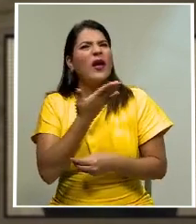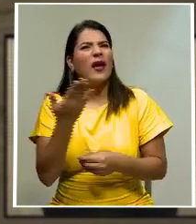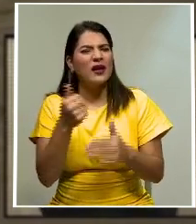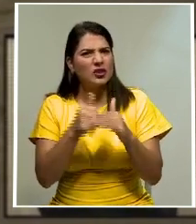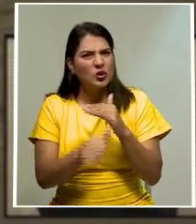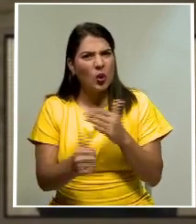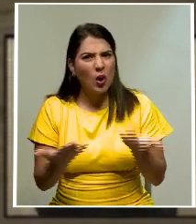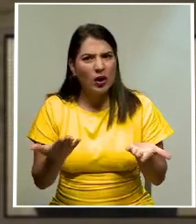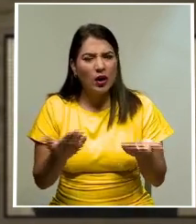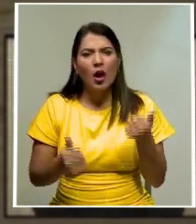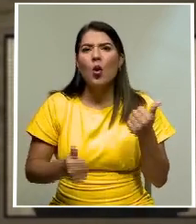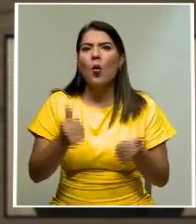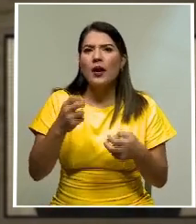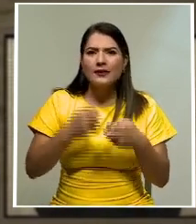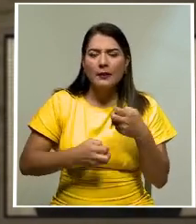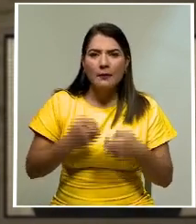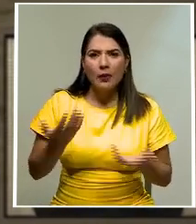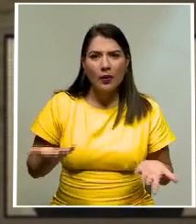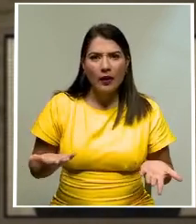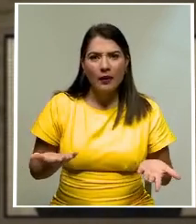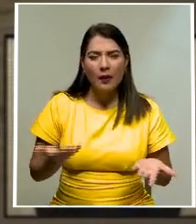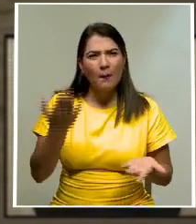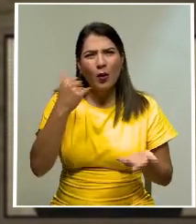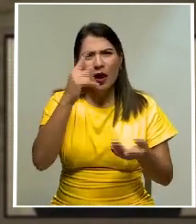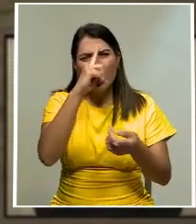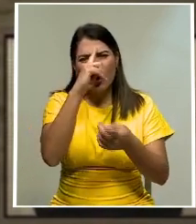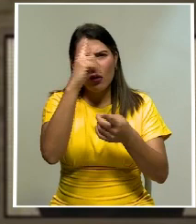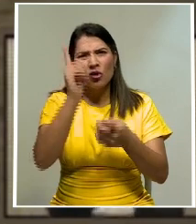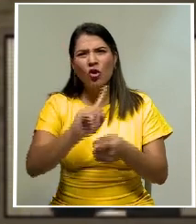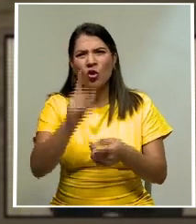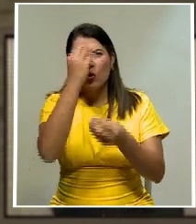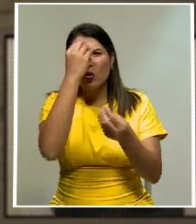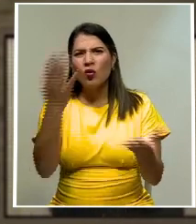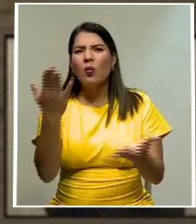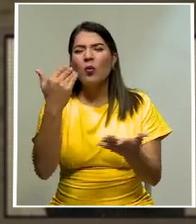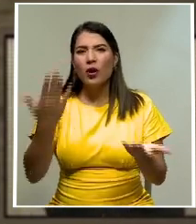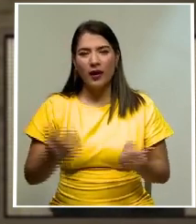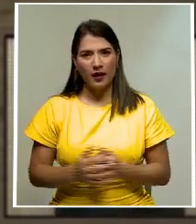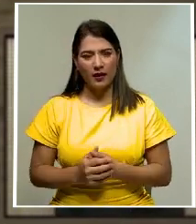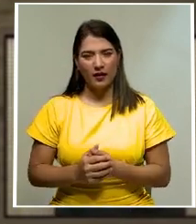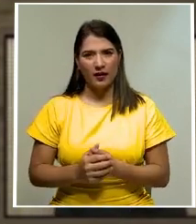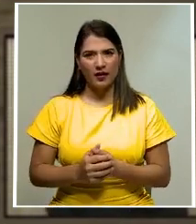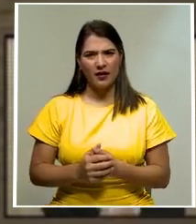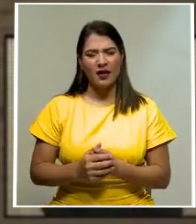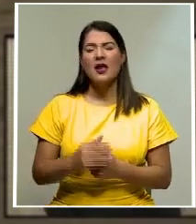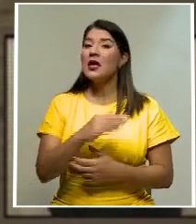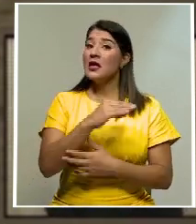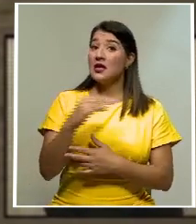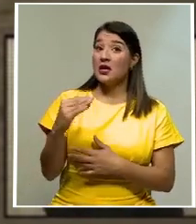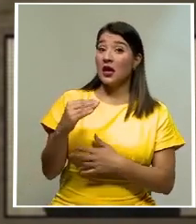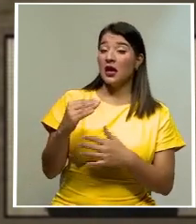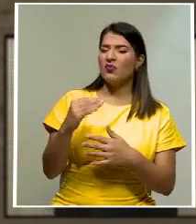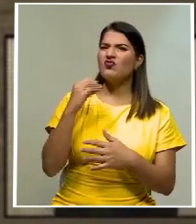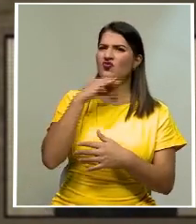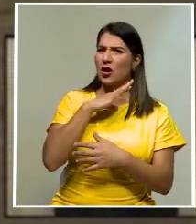¿Cuál es el problema? ¿Y qué falta de sentido común que usted va, hace una negociación con un proveedor,